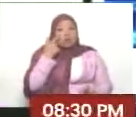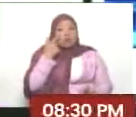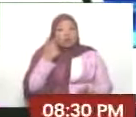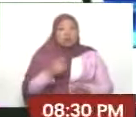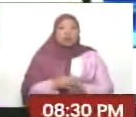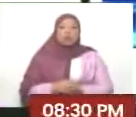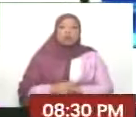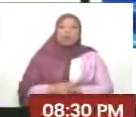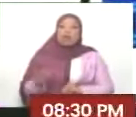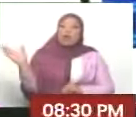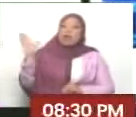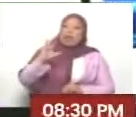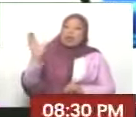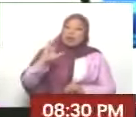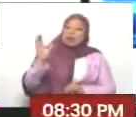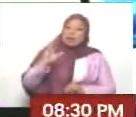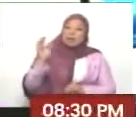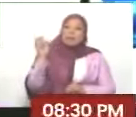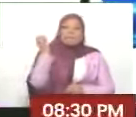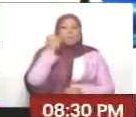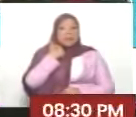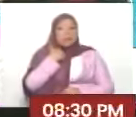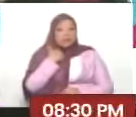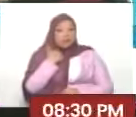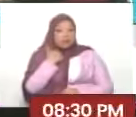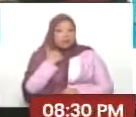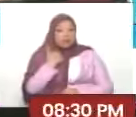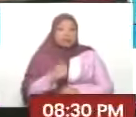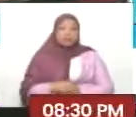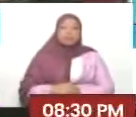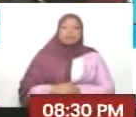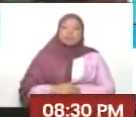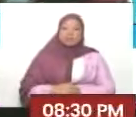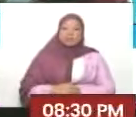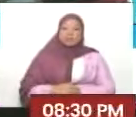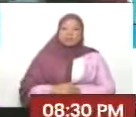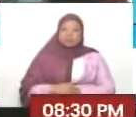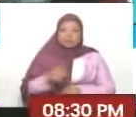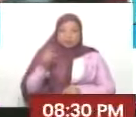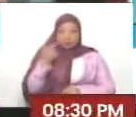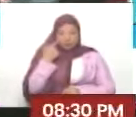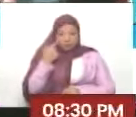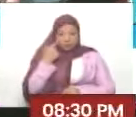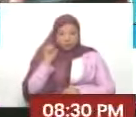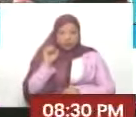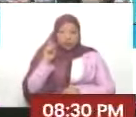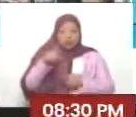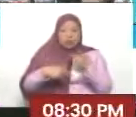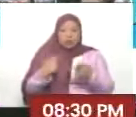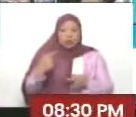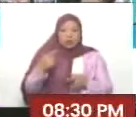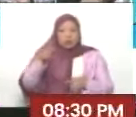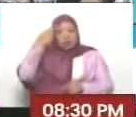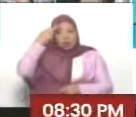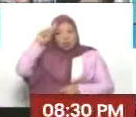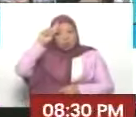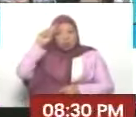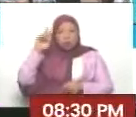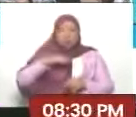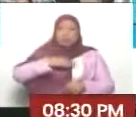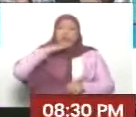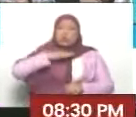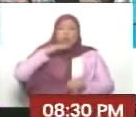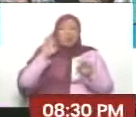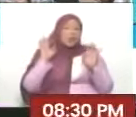en Caracas, en Valencia. Vi la movilización también que hubo en La Habana, gigantesca, y en